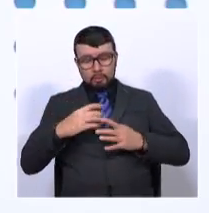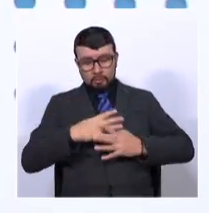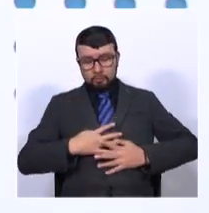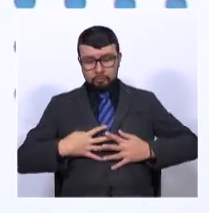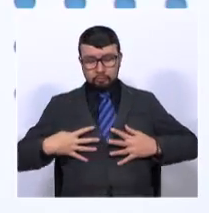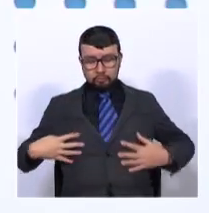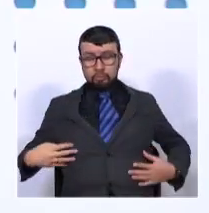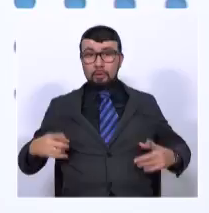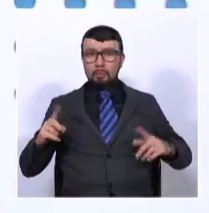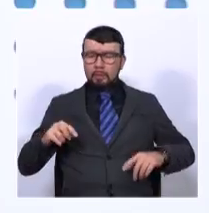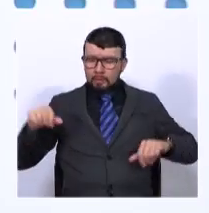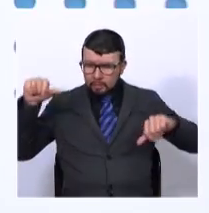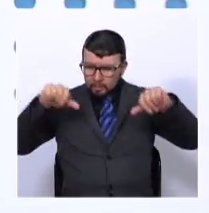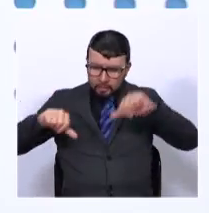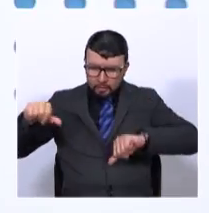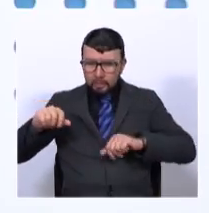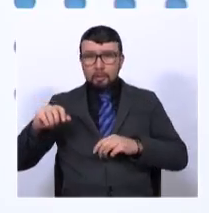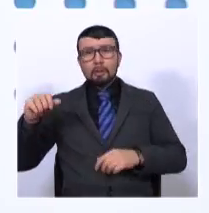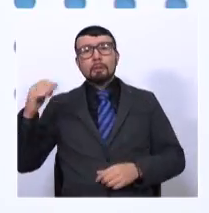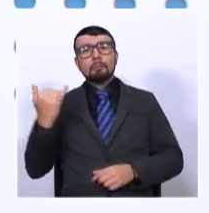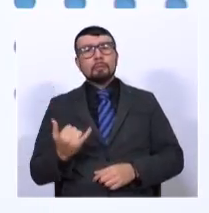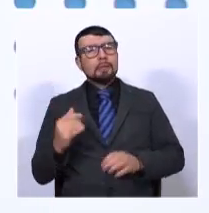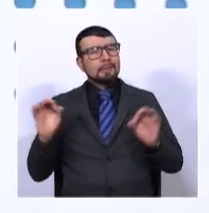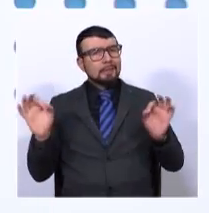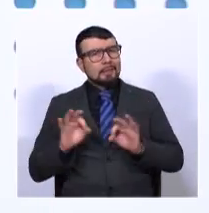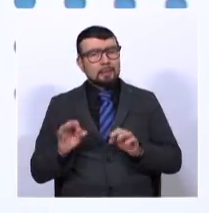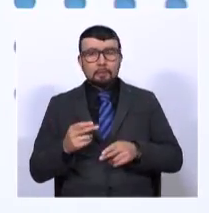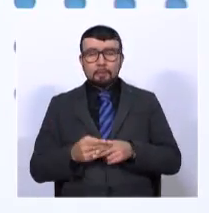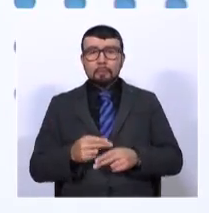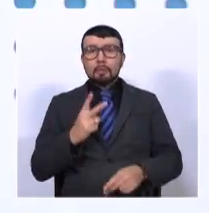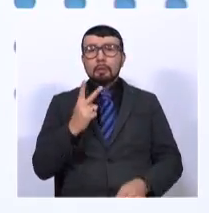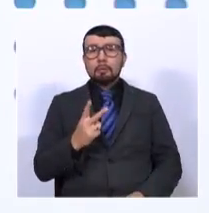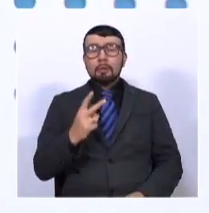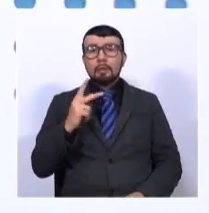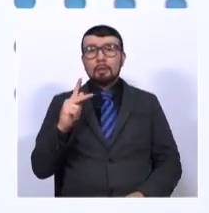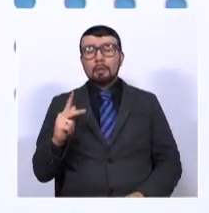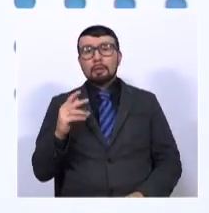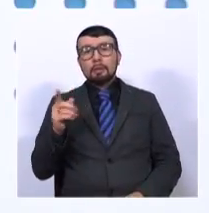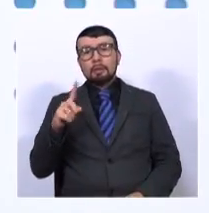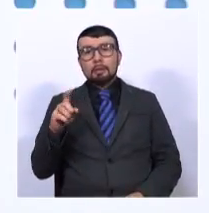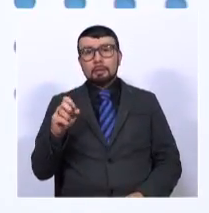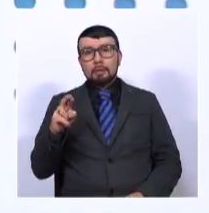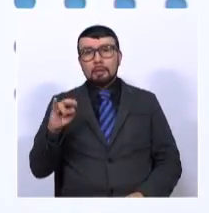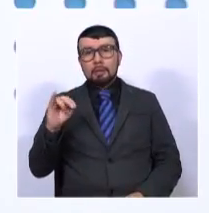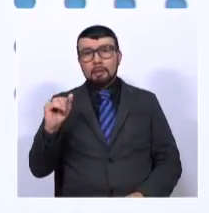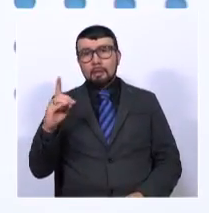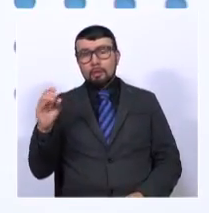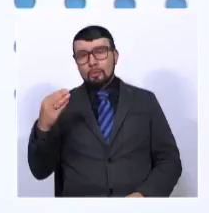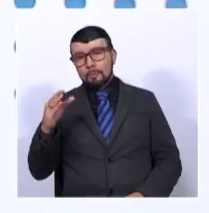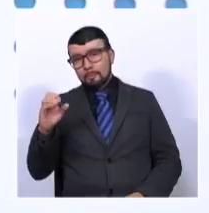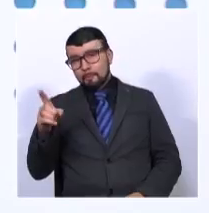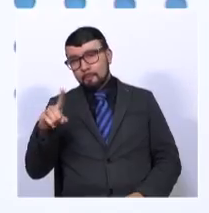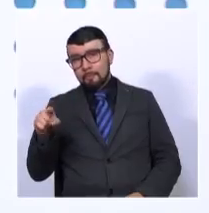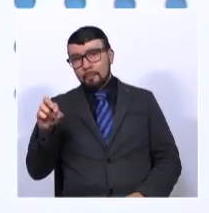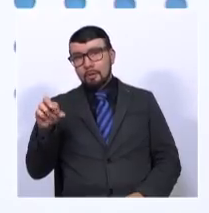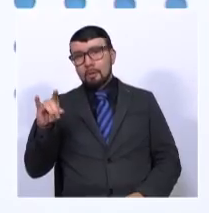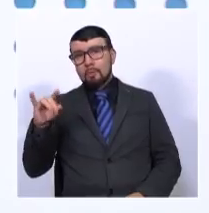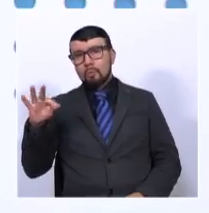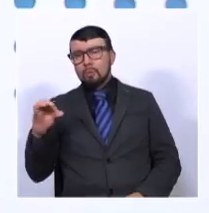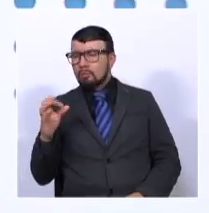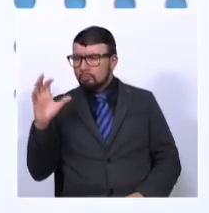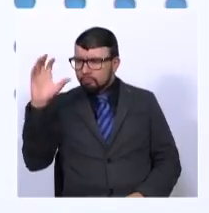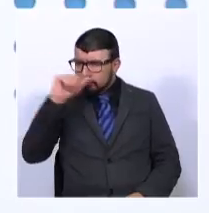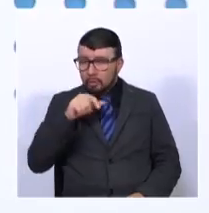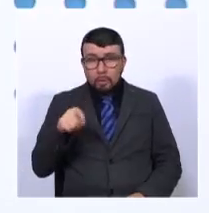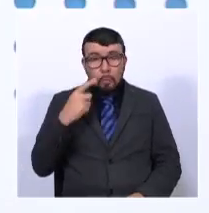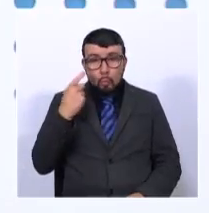de laboratorio que es muy sencillo de hacer, que es el BK seriado esputo. Estos dos exámenes son para